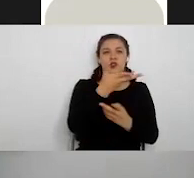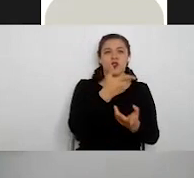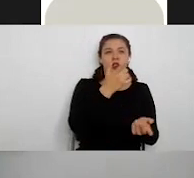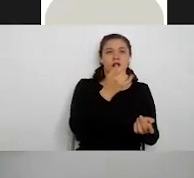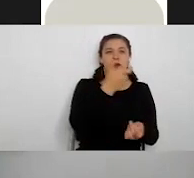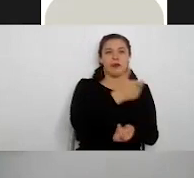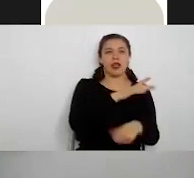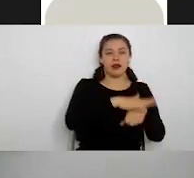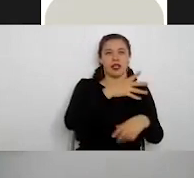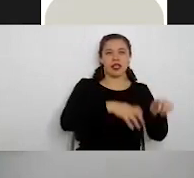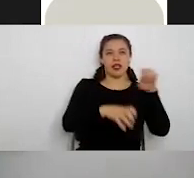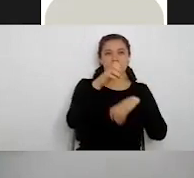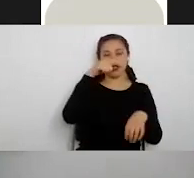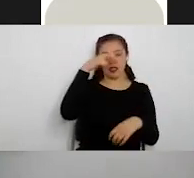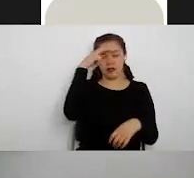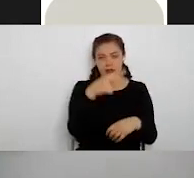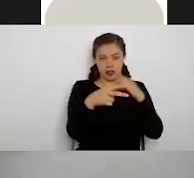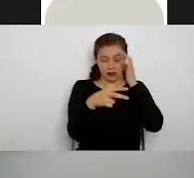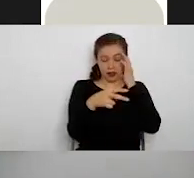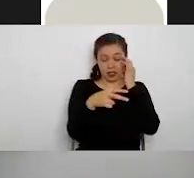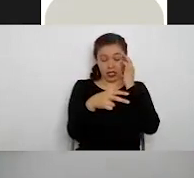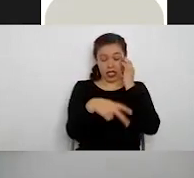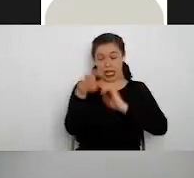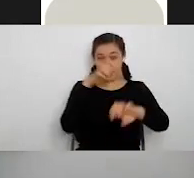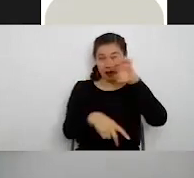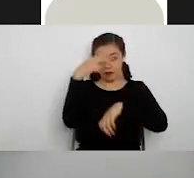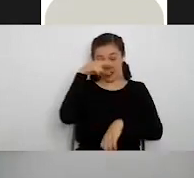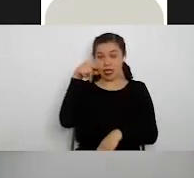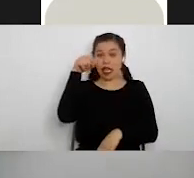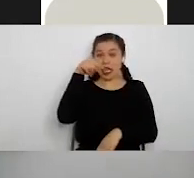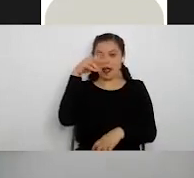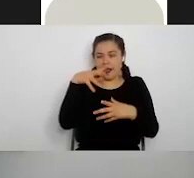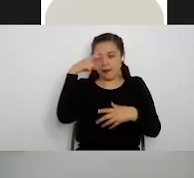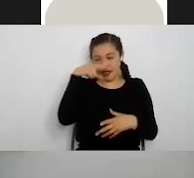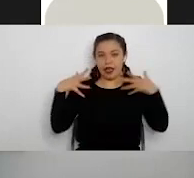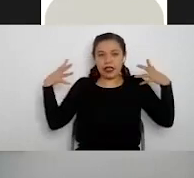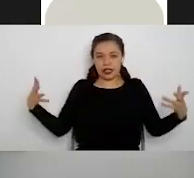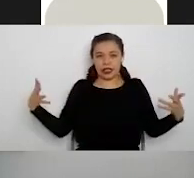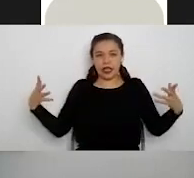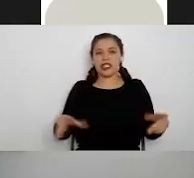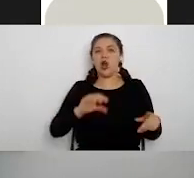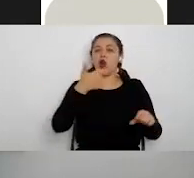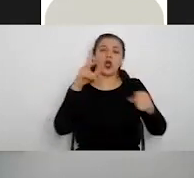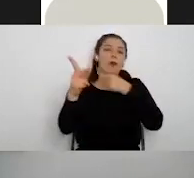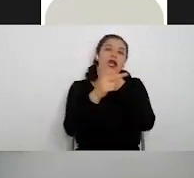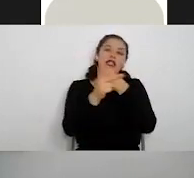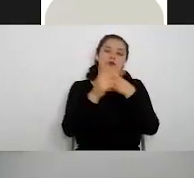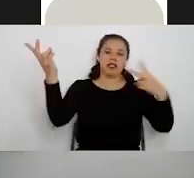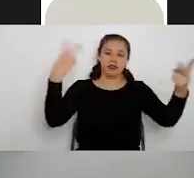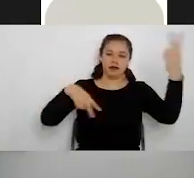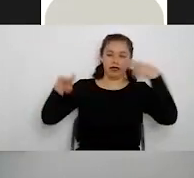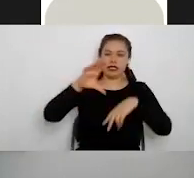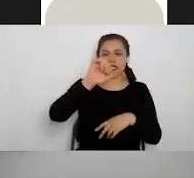empresas mexicanas, casi todas las empresas mexicanas grandes, son empresas multinacionales. Hablemos de Cemex o